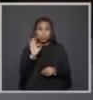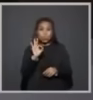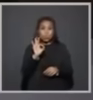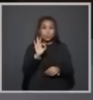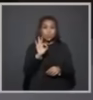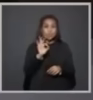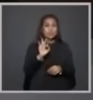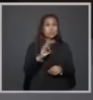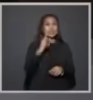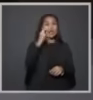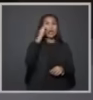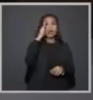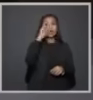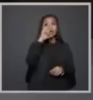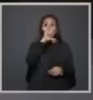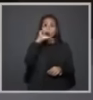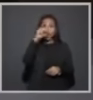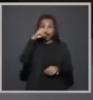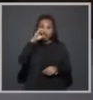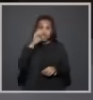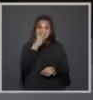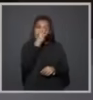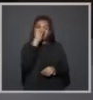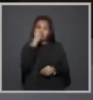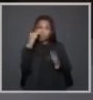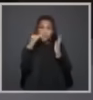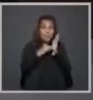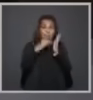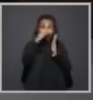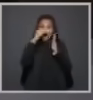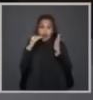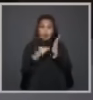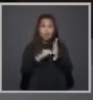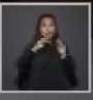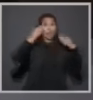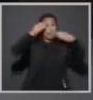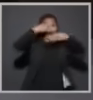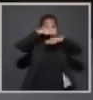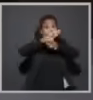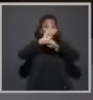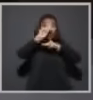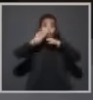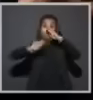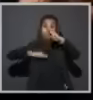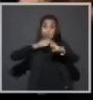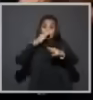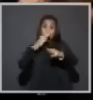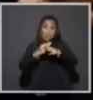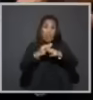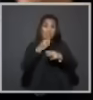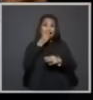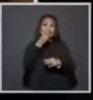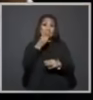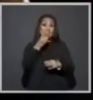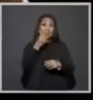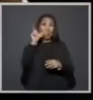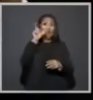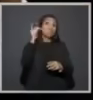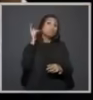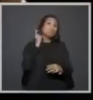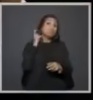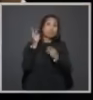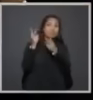5.300.000 millones. El Banco Mundial calcula que se roban los políticos corruptos y